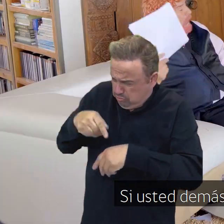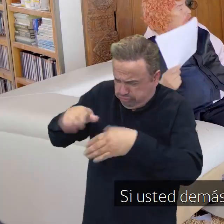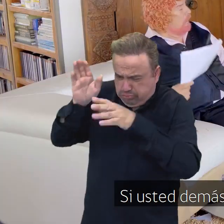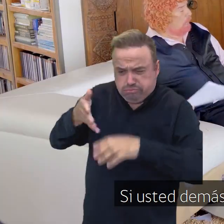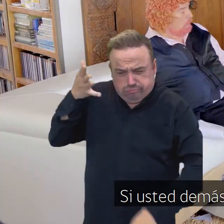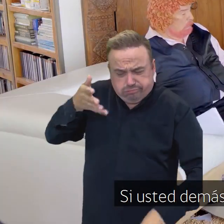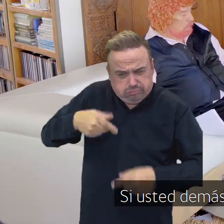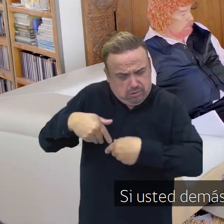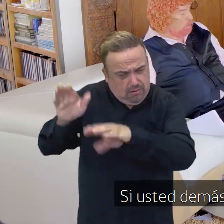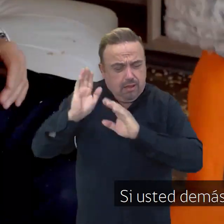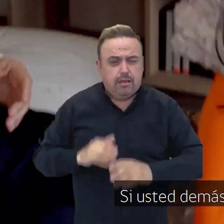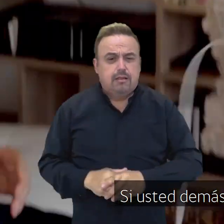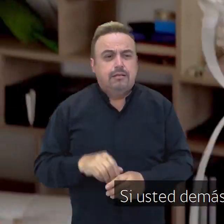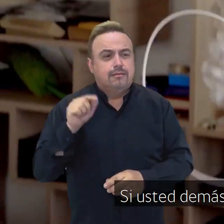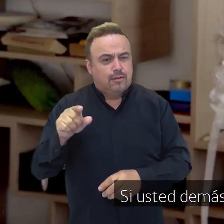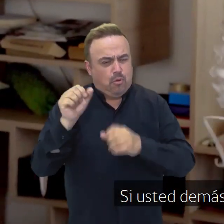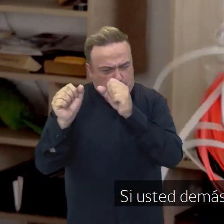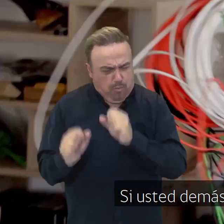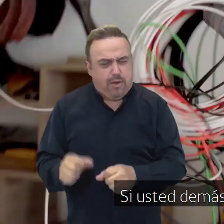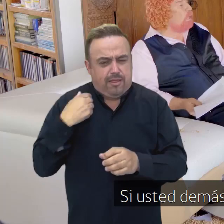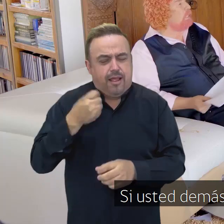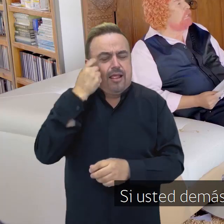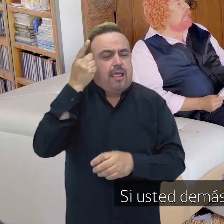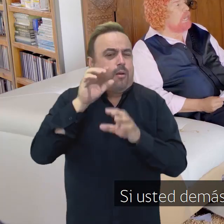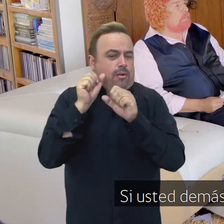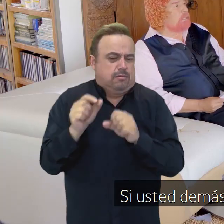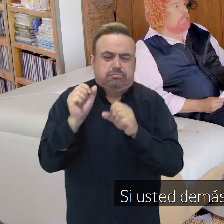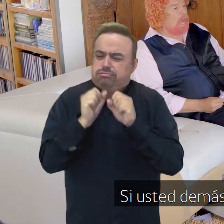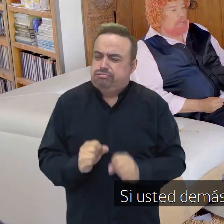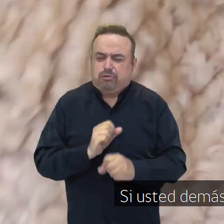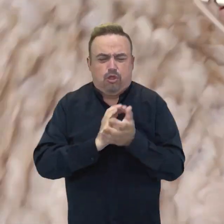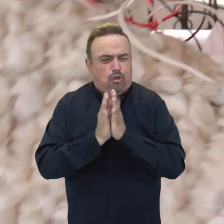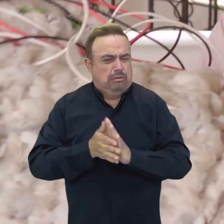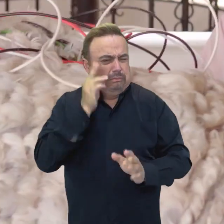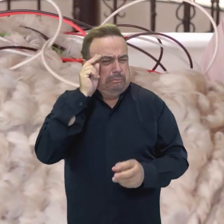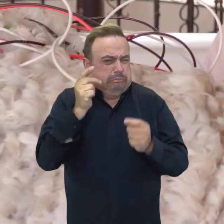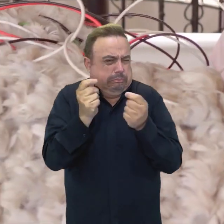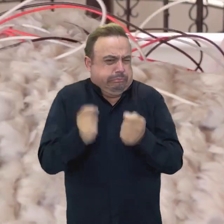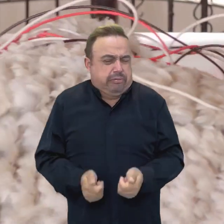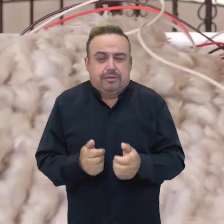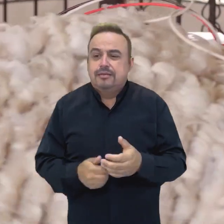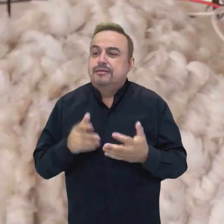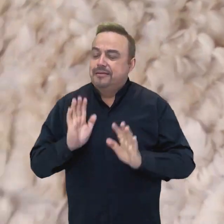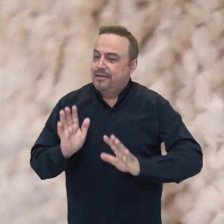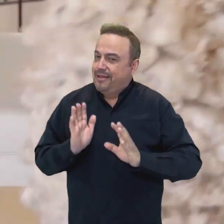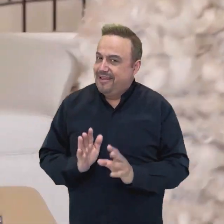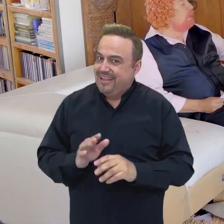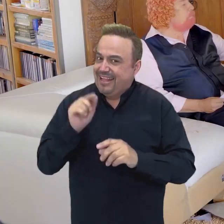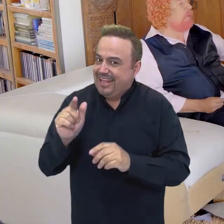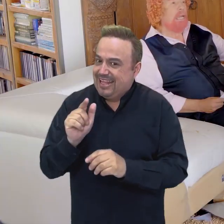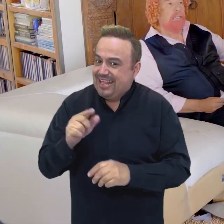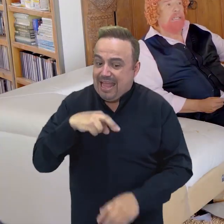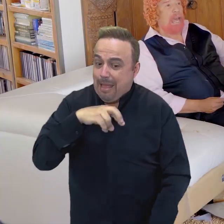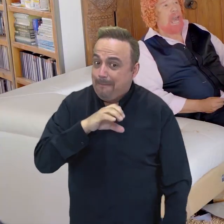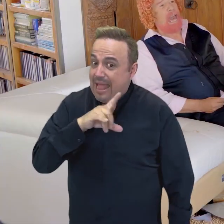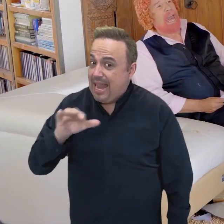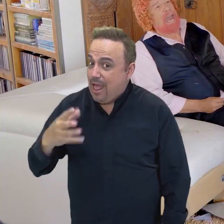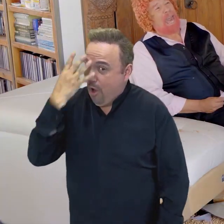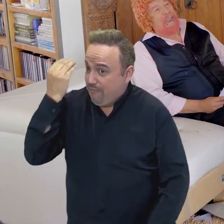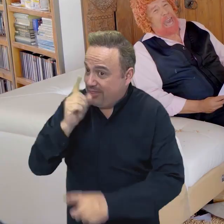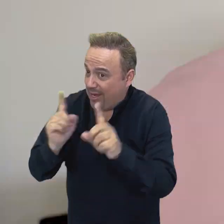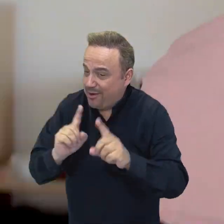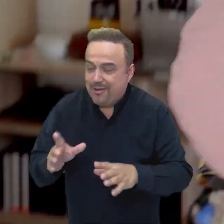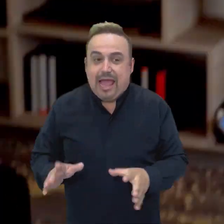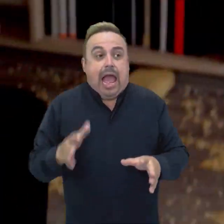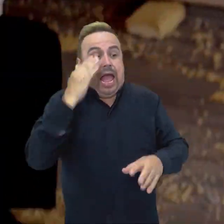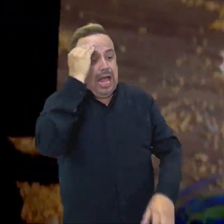la tomada! ¡Ya, caña! ¡Si usted además puede! ¡Ya me di cuenta que tiene la capacidad! ¡Eso es! ¡No se, no se olvide del pele!